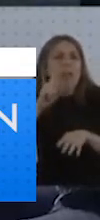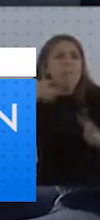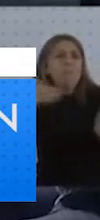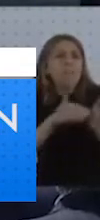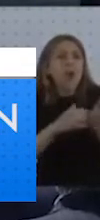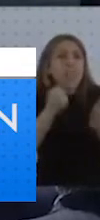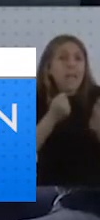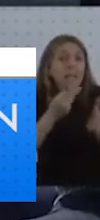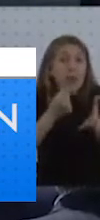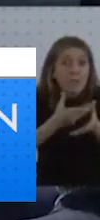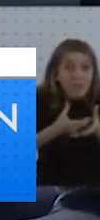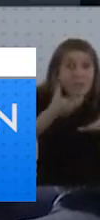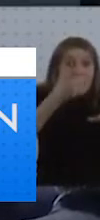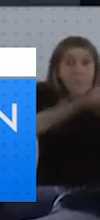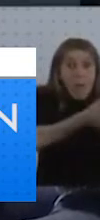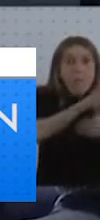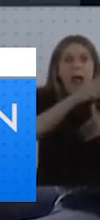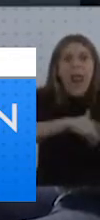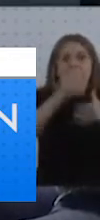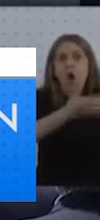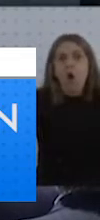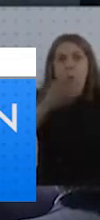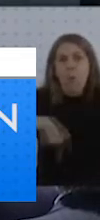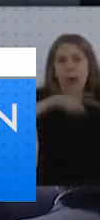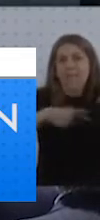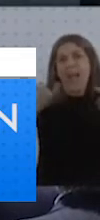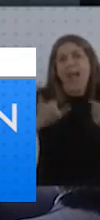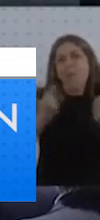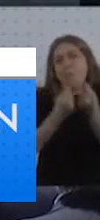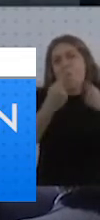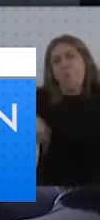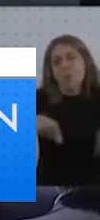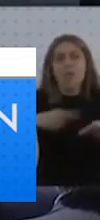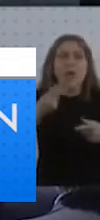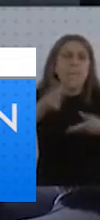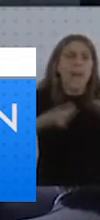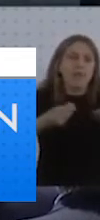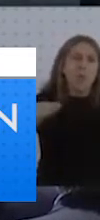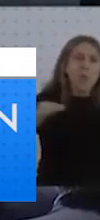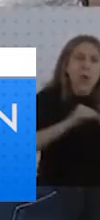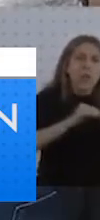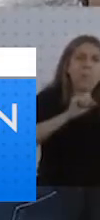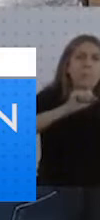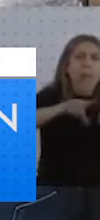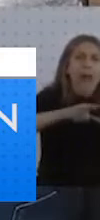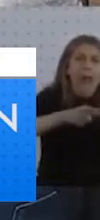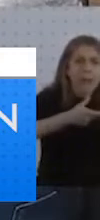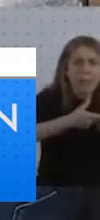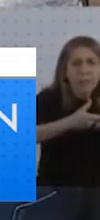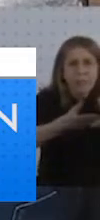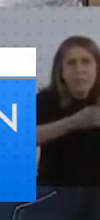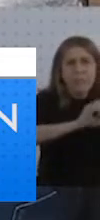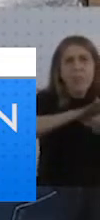programa de infraestructura penitenciaria 2021-2022, que contará con fondos nacionales y provinciales para la construcción de 10 hospitales